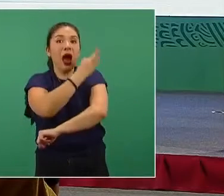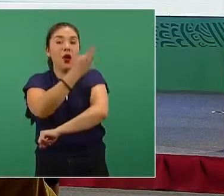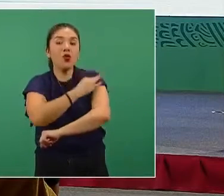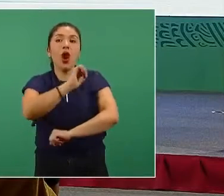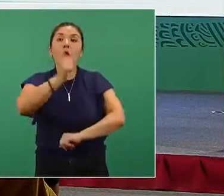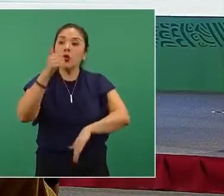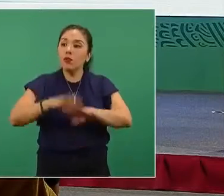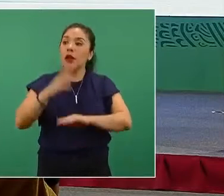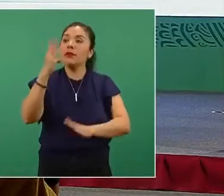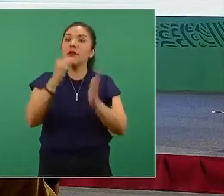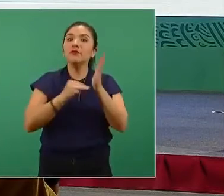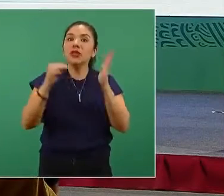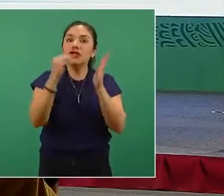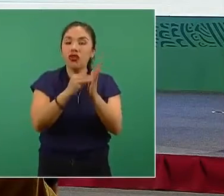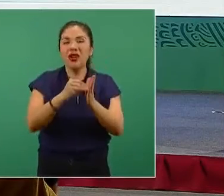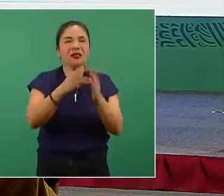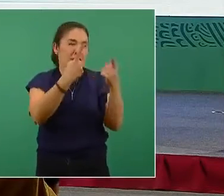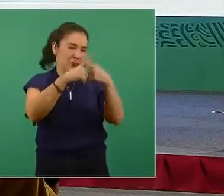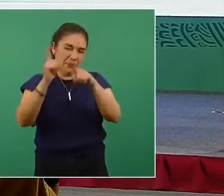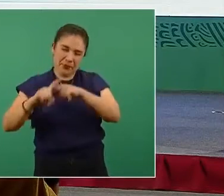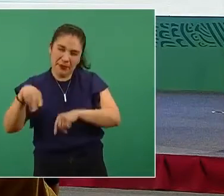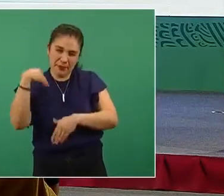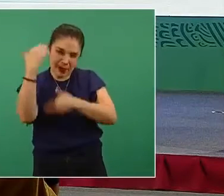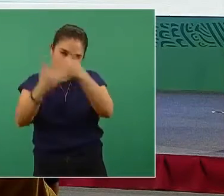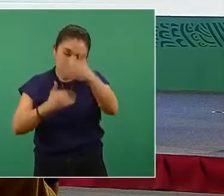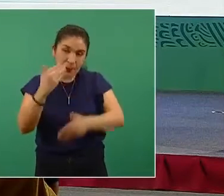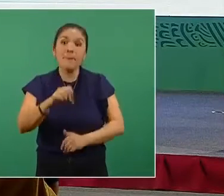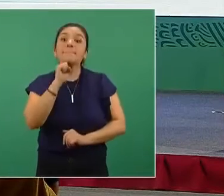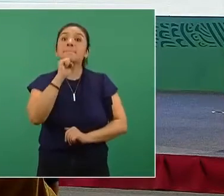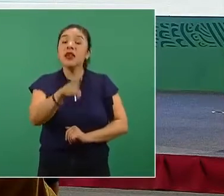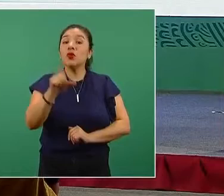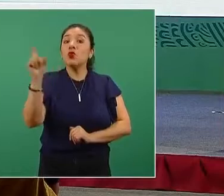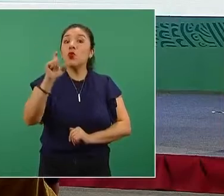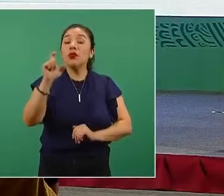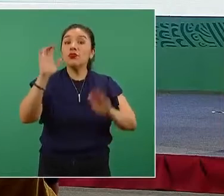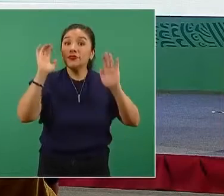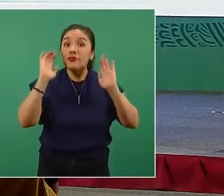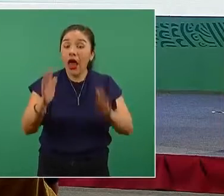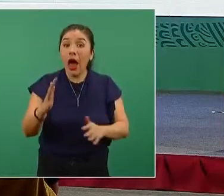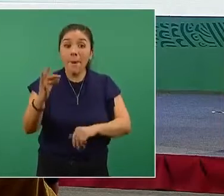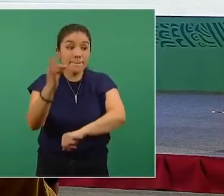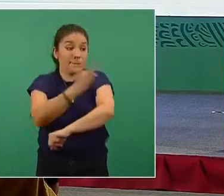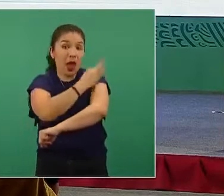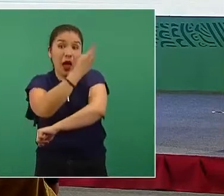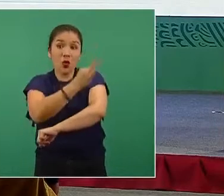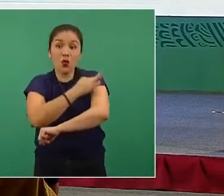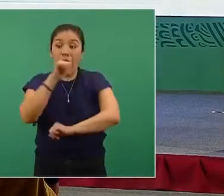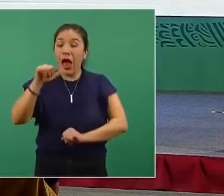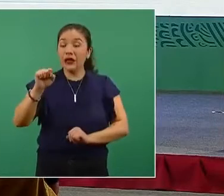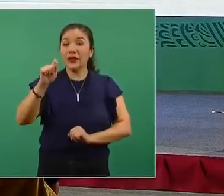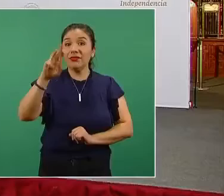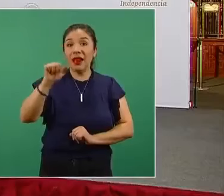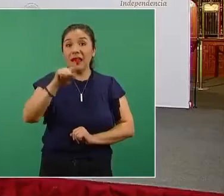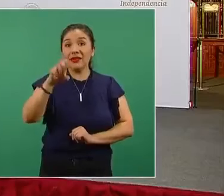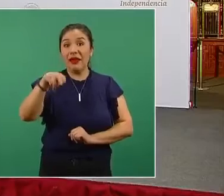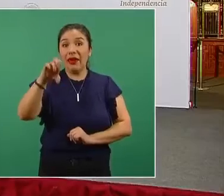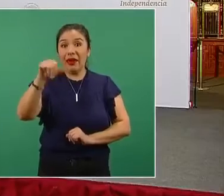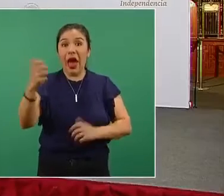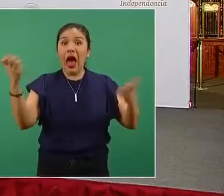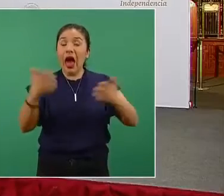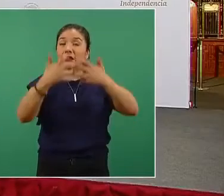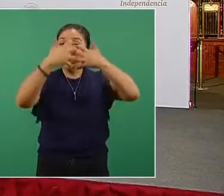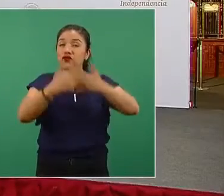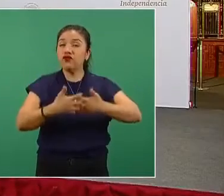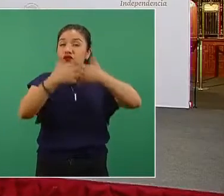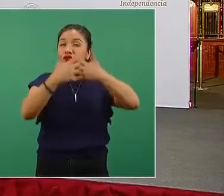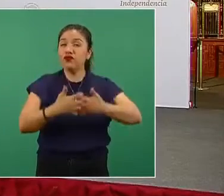otro de 3 millones de dosis, etcétera. Lo mismo en el momento en que la vacuna de AstraZeneca, que se fabrica